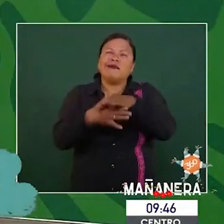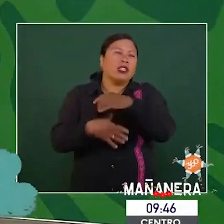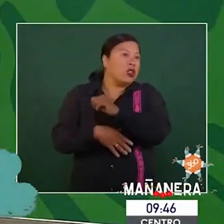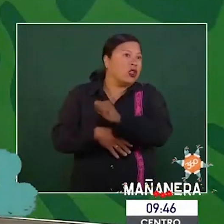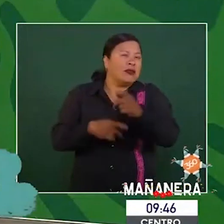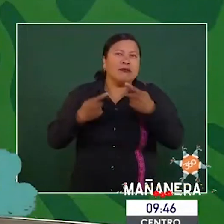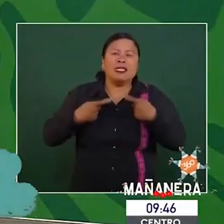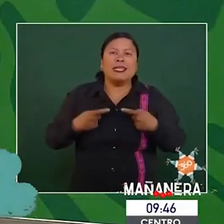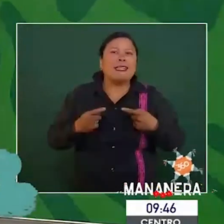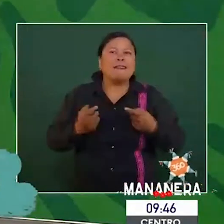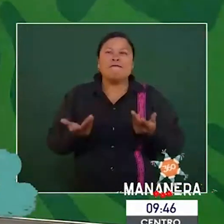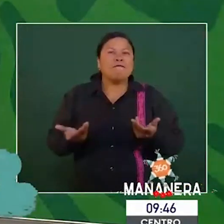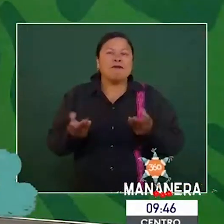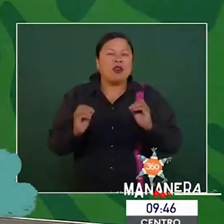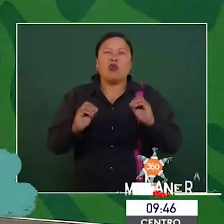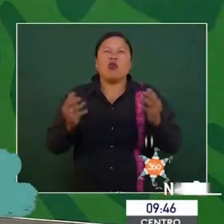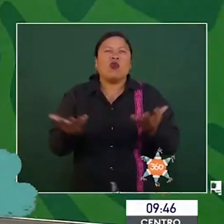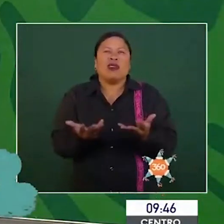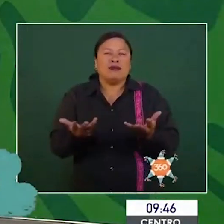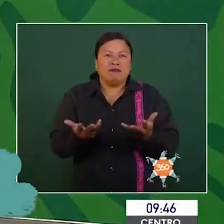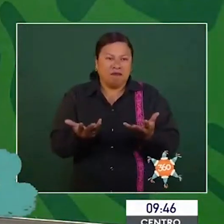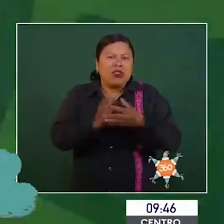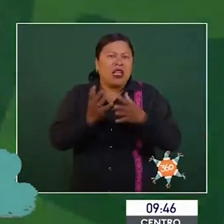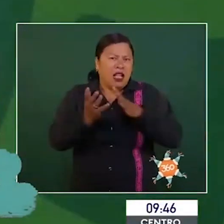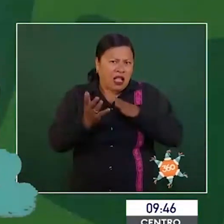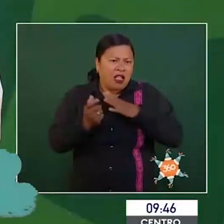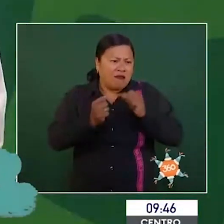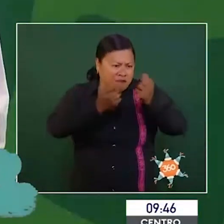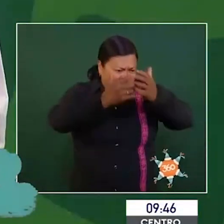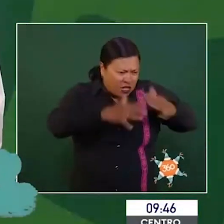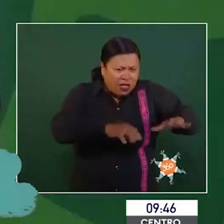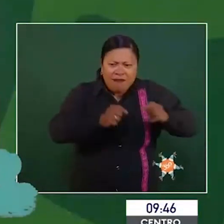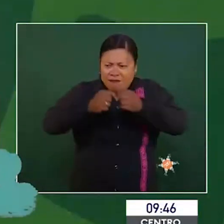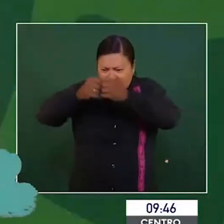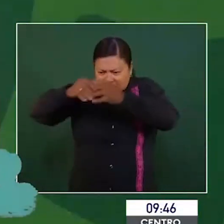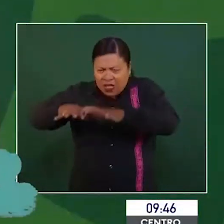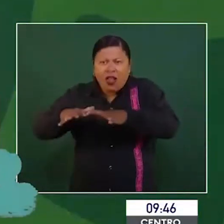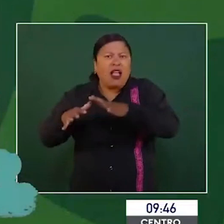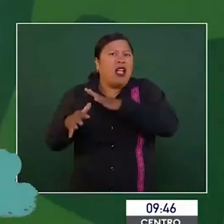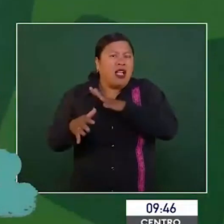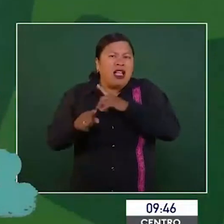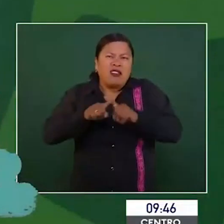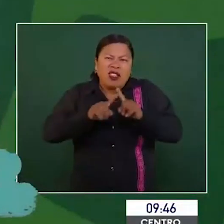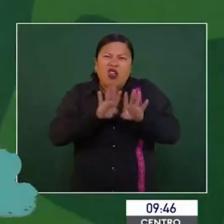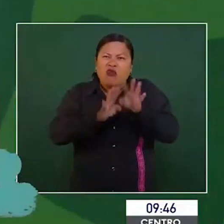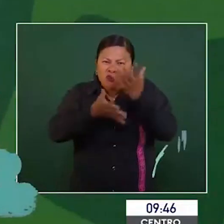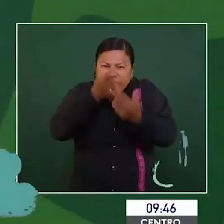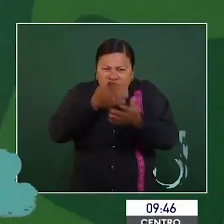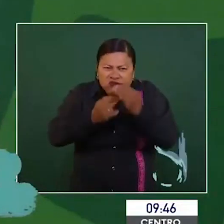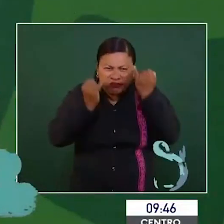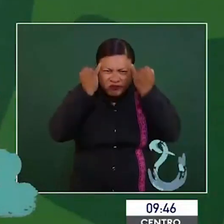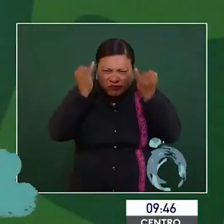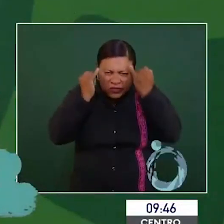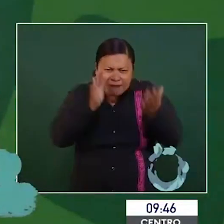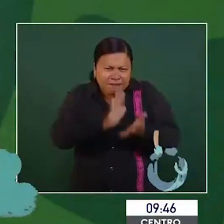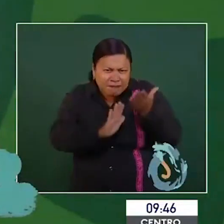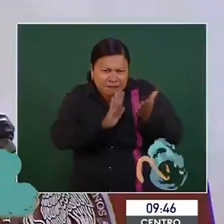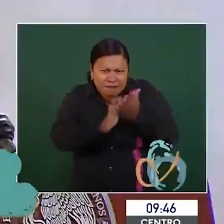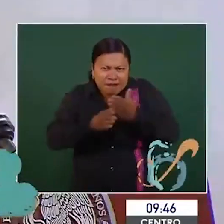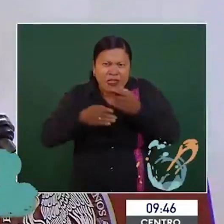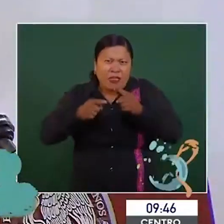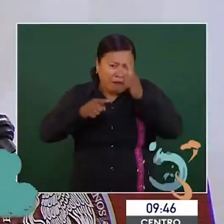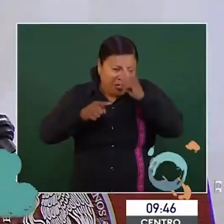otros no pudieron. Unir los océanos, instrumentar una plataforma logística integral